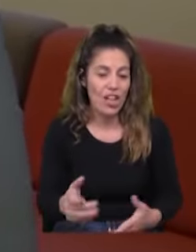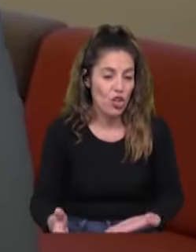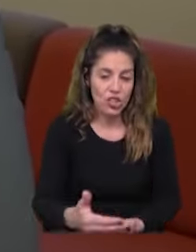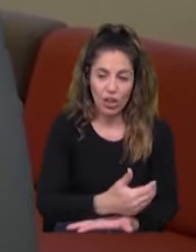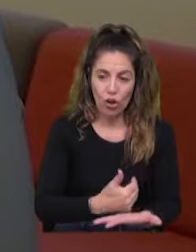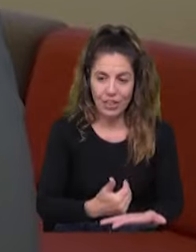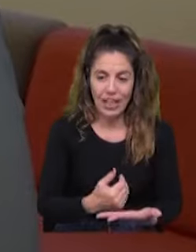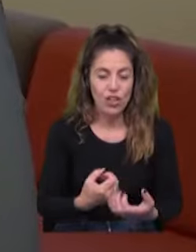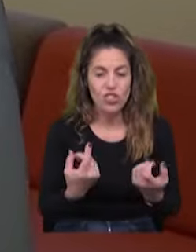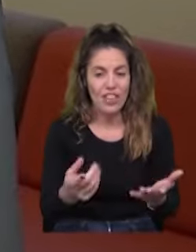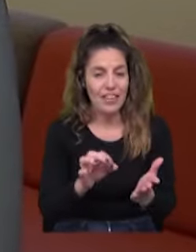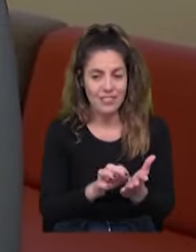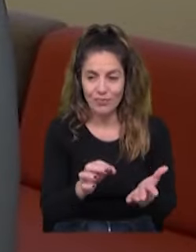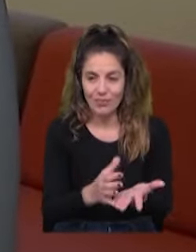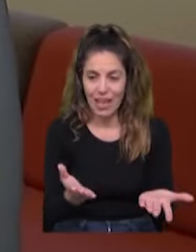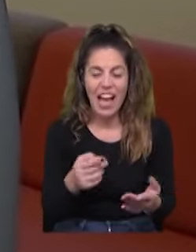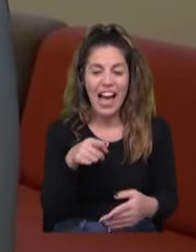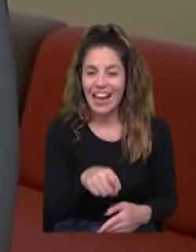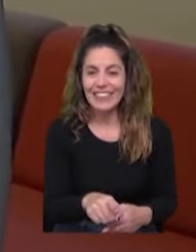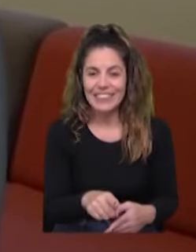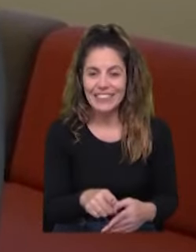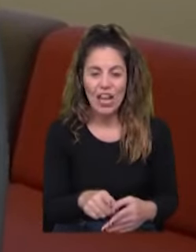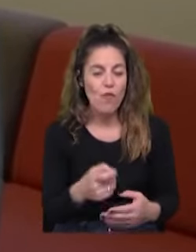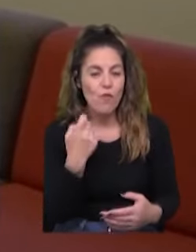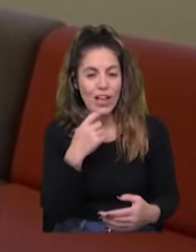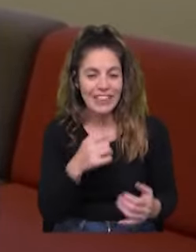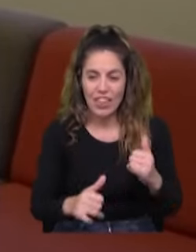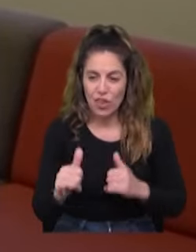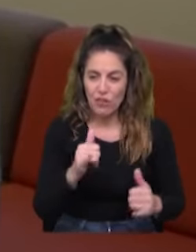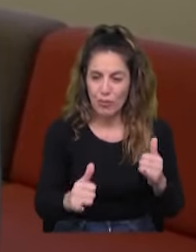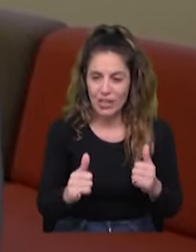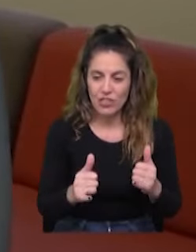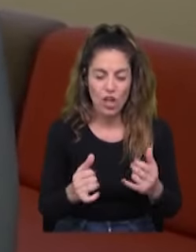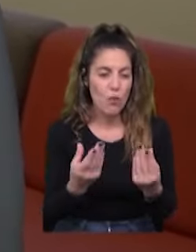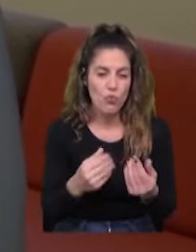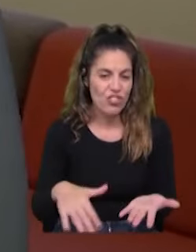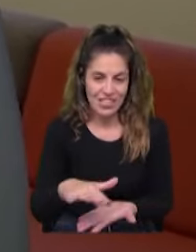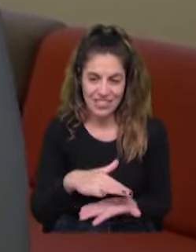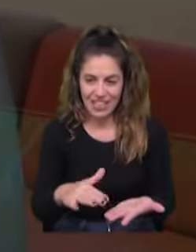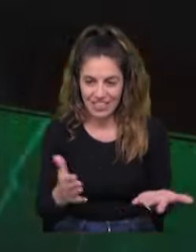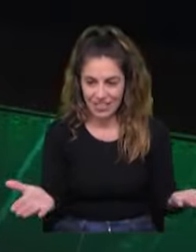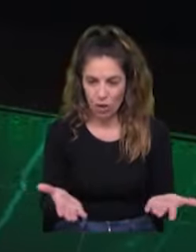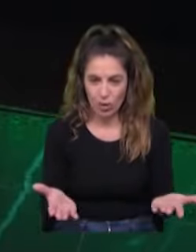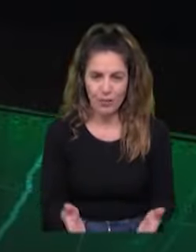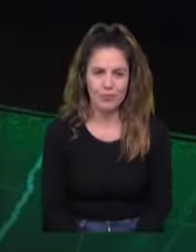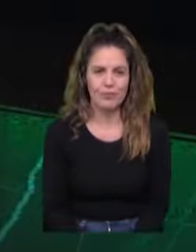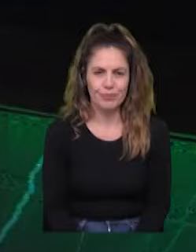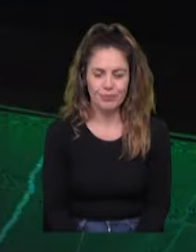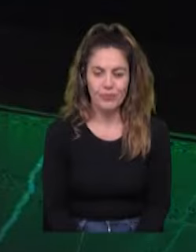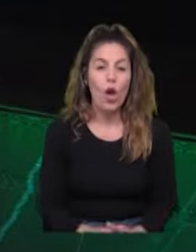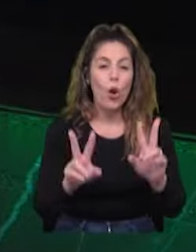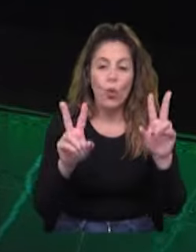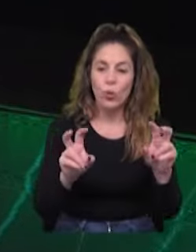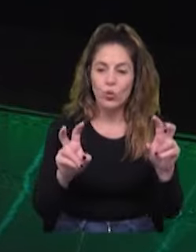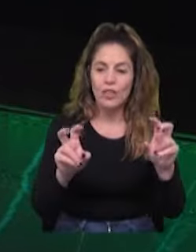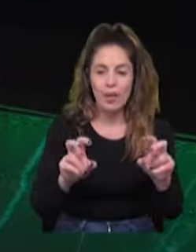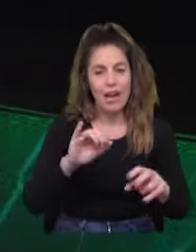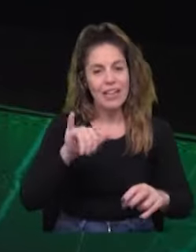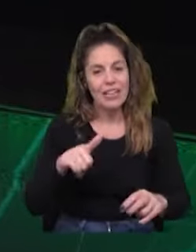sistematizando en estos sitios o sea Ahí va a haber un bache de datos muy grande en un montón de áreas ahora Bueno un tema que